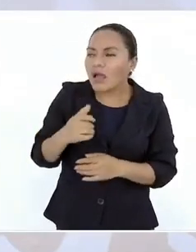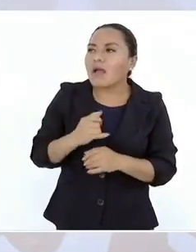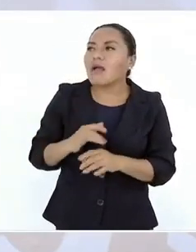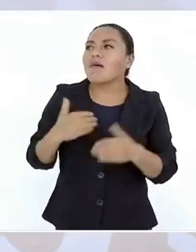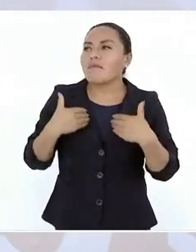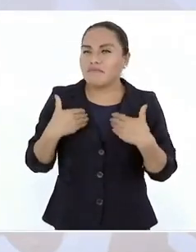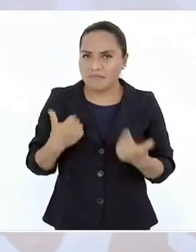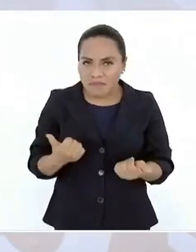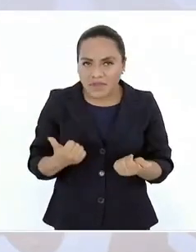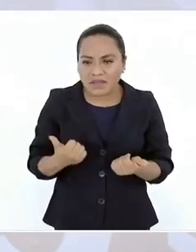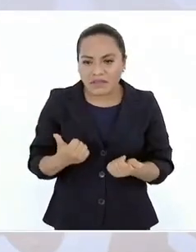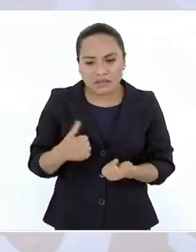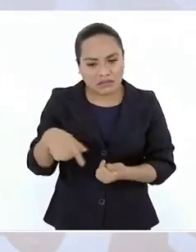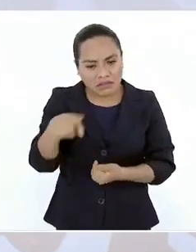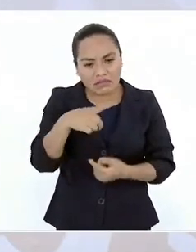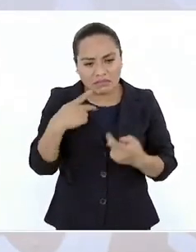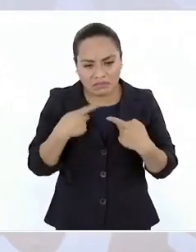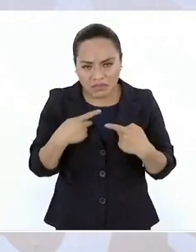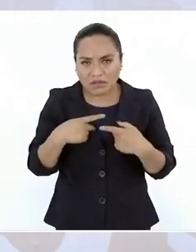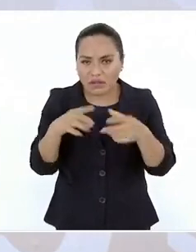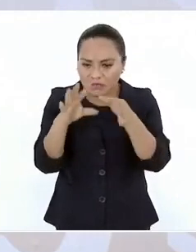seguir convenciendo de que